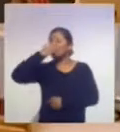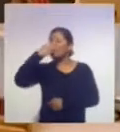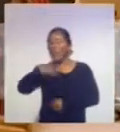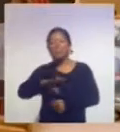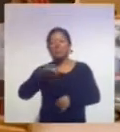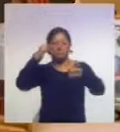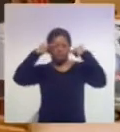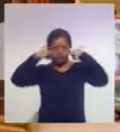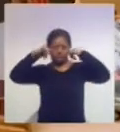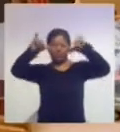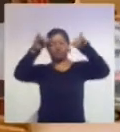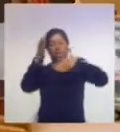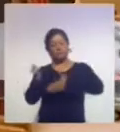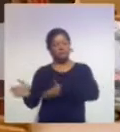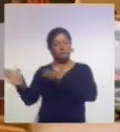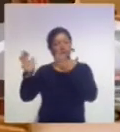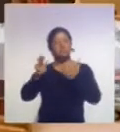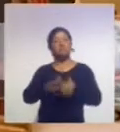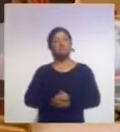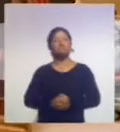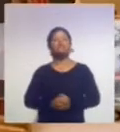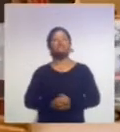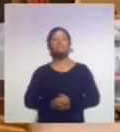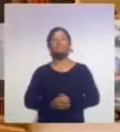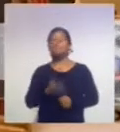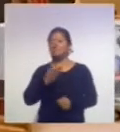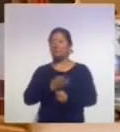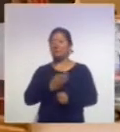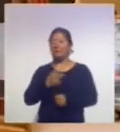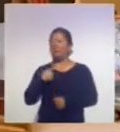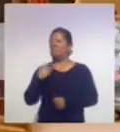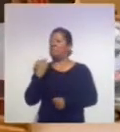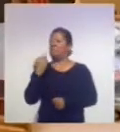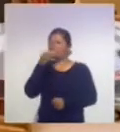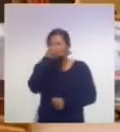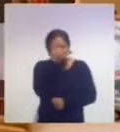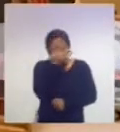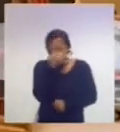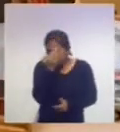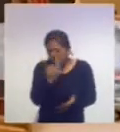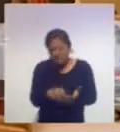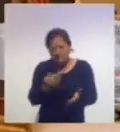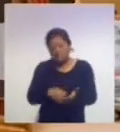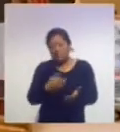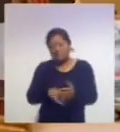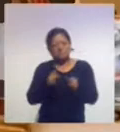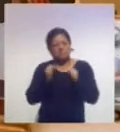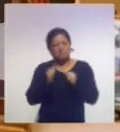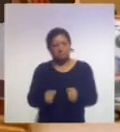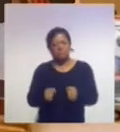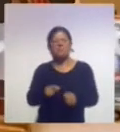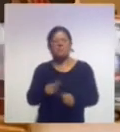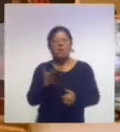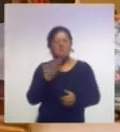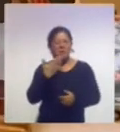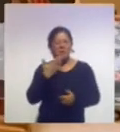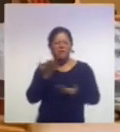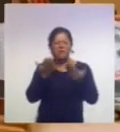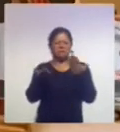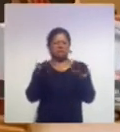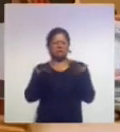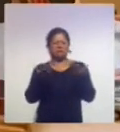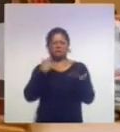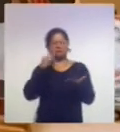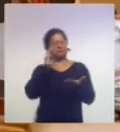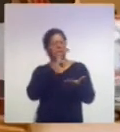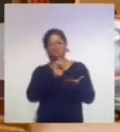caso vamos todavía en vías de consolidarnos. Afortunadamente vamos, pienso yo, muy bien en un balance general. Los lugares que